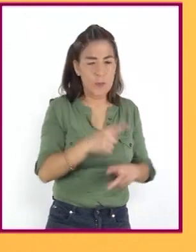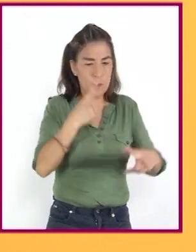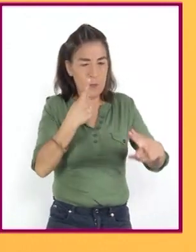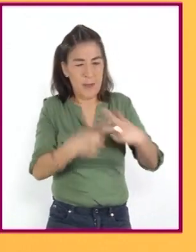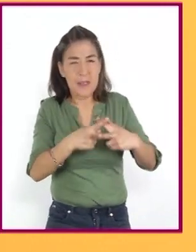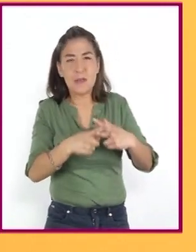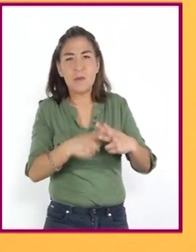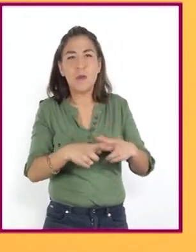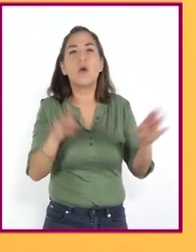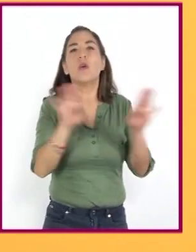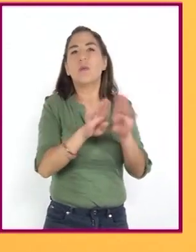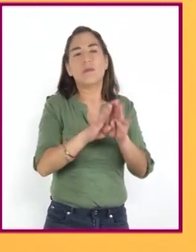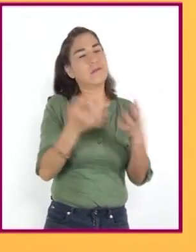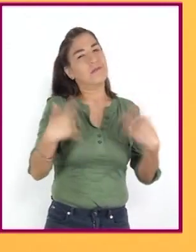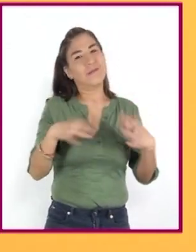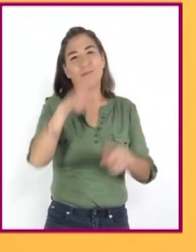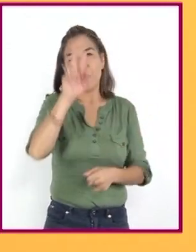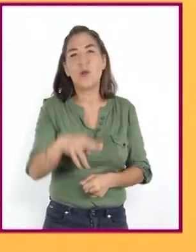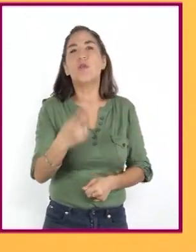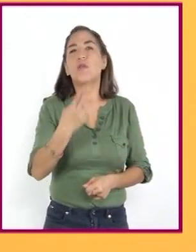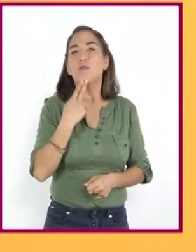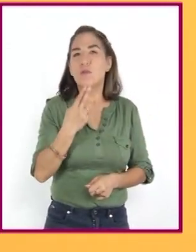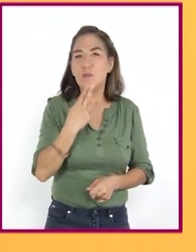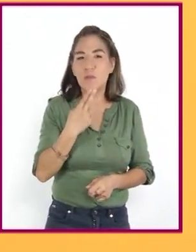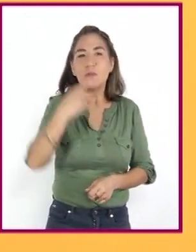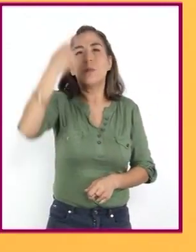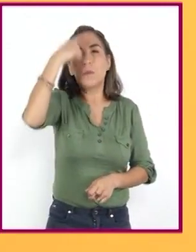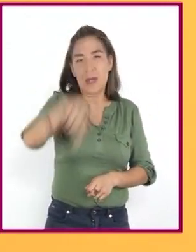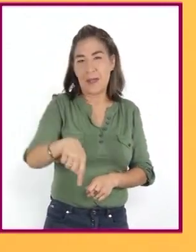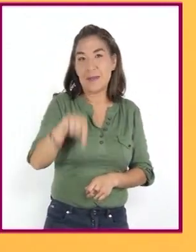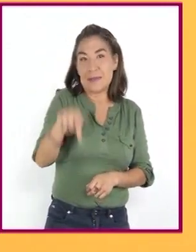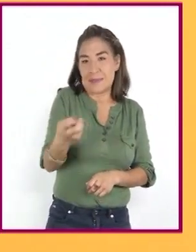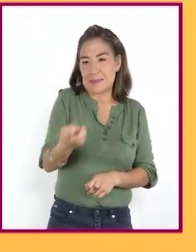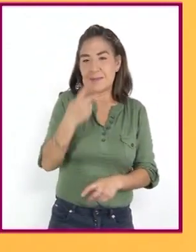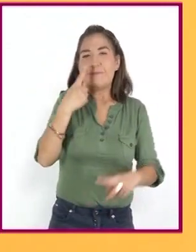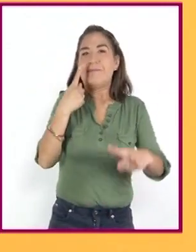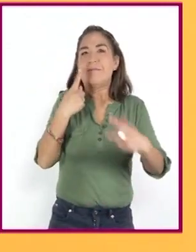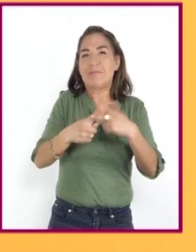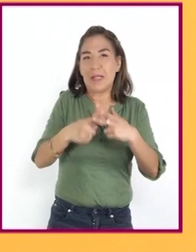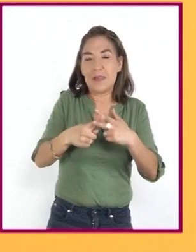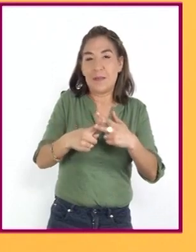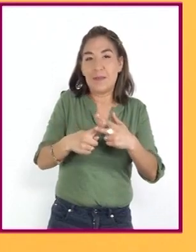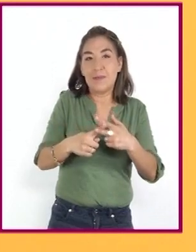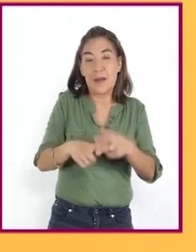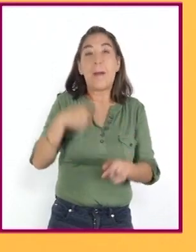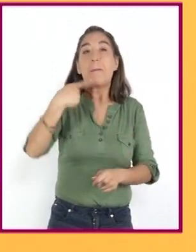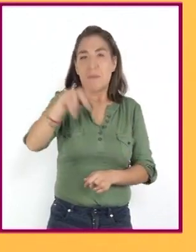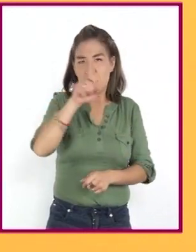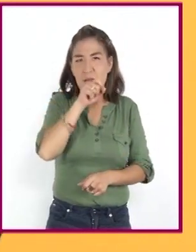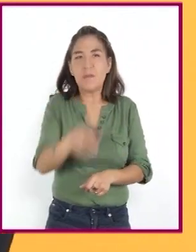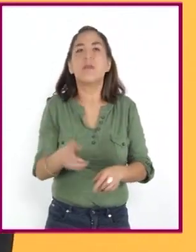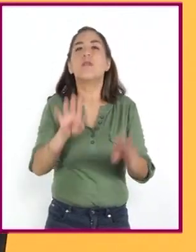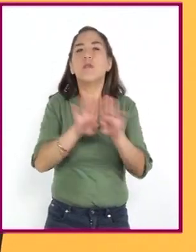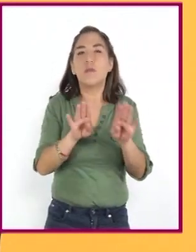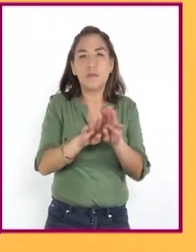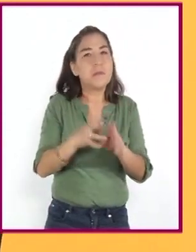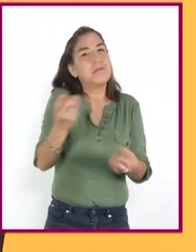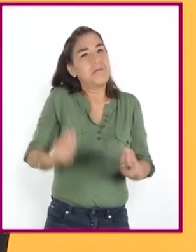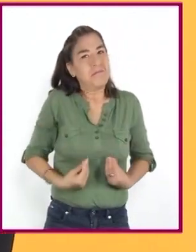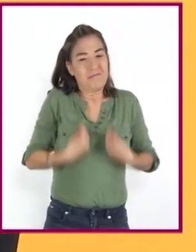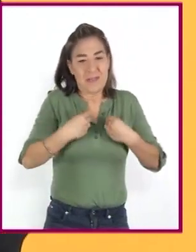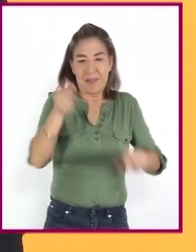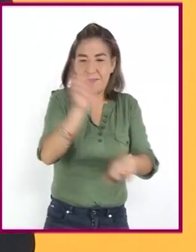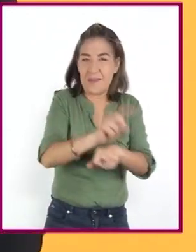es sumamente útil dentro del campo de las matemáticas, pero también se aplica en la vida